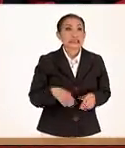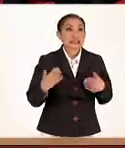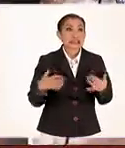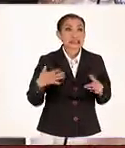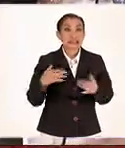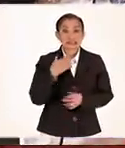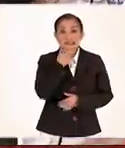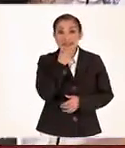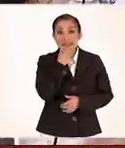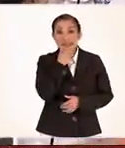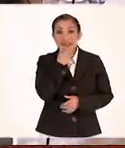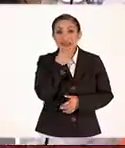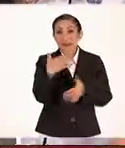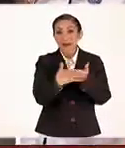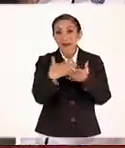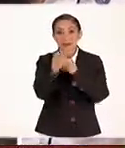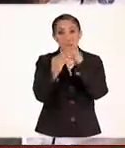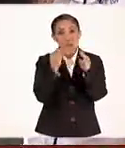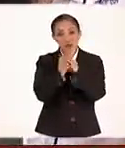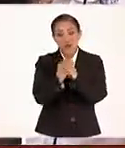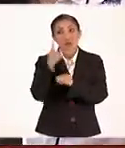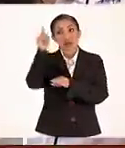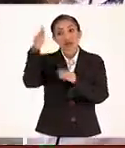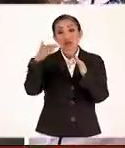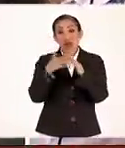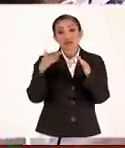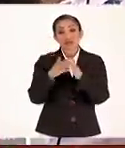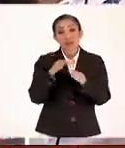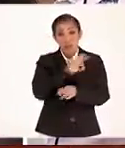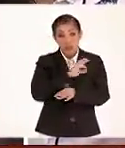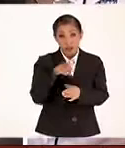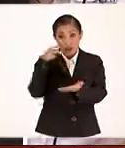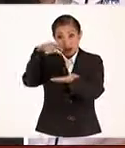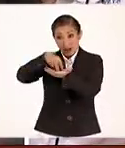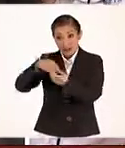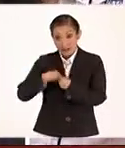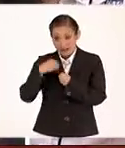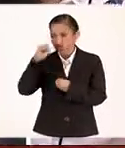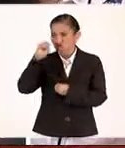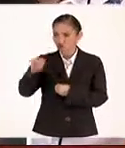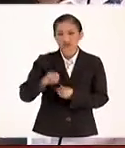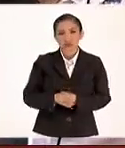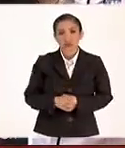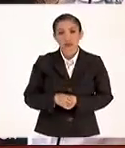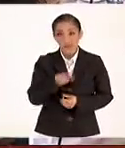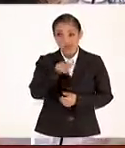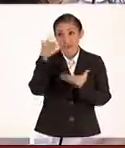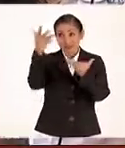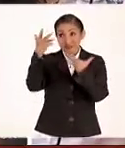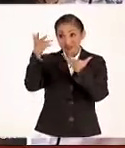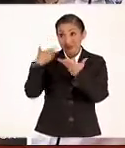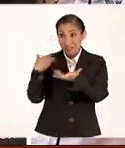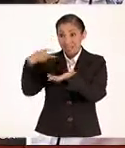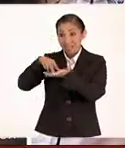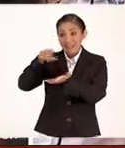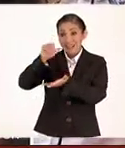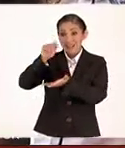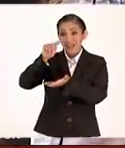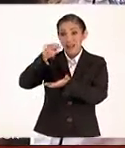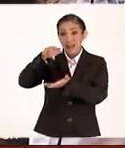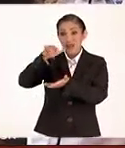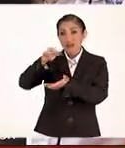como nuestro máximo del mundo si dice que puede ser habitable si ustedes les gustaría ser astronautas